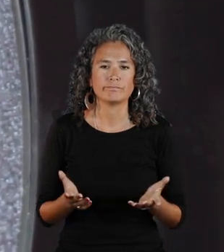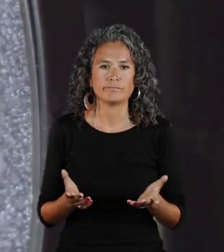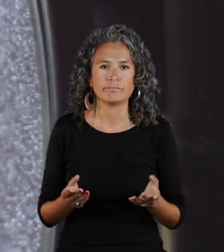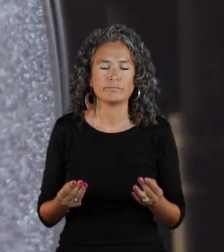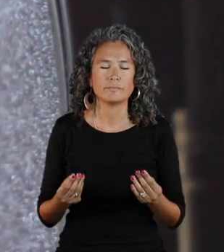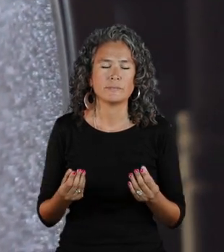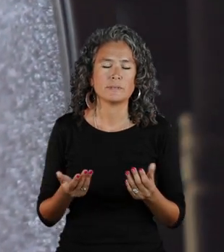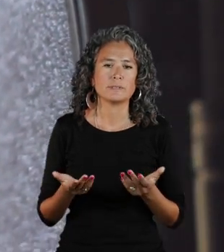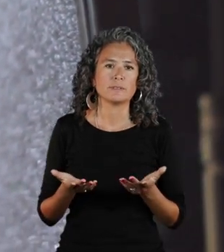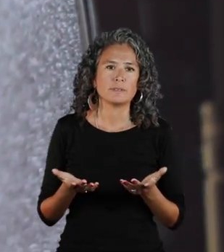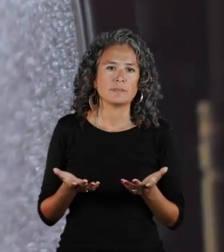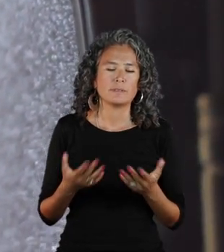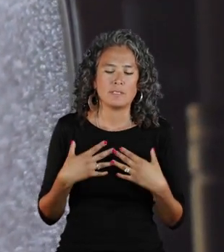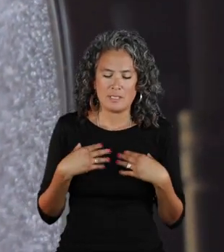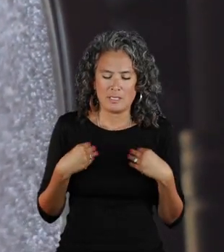el